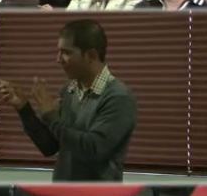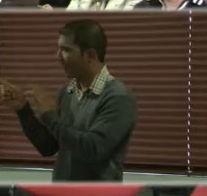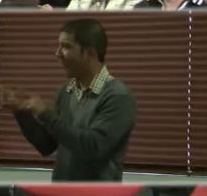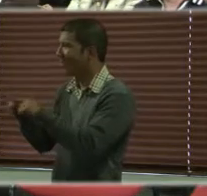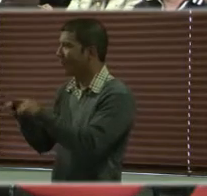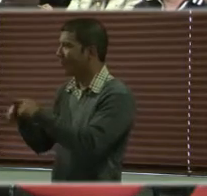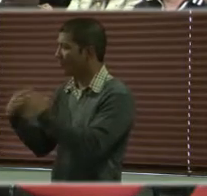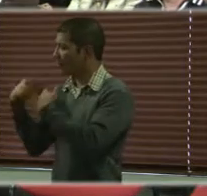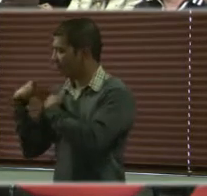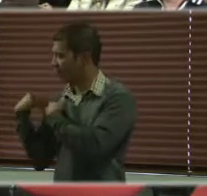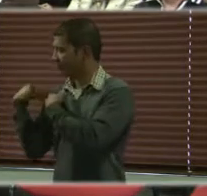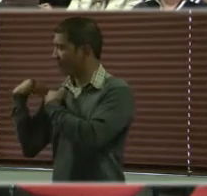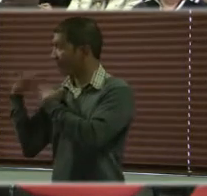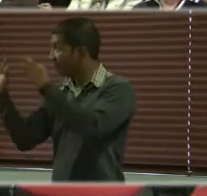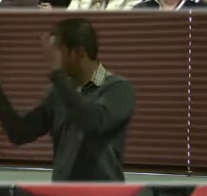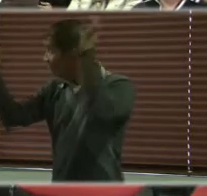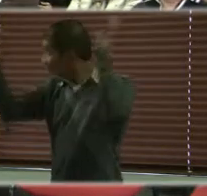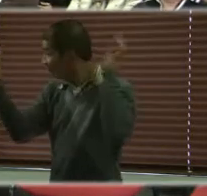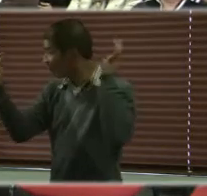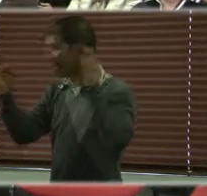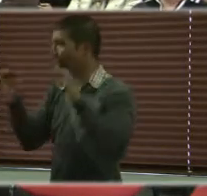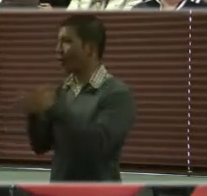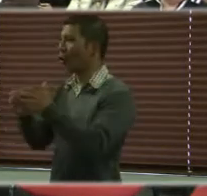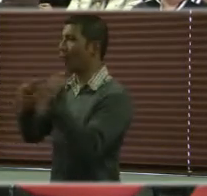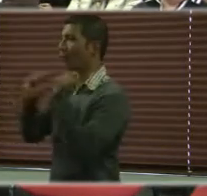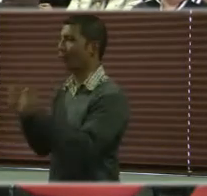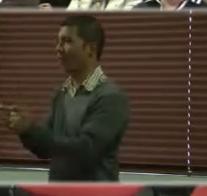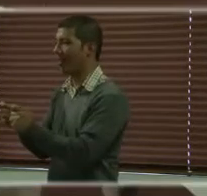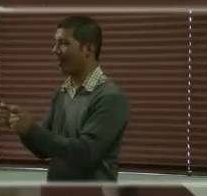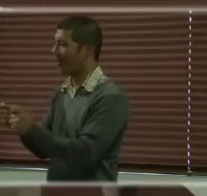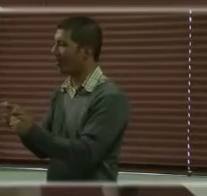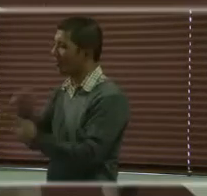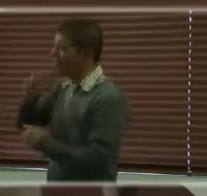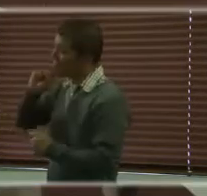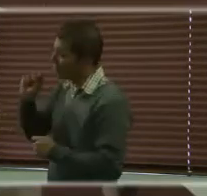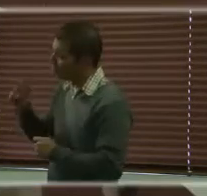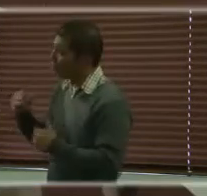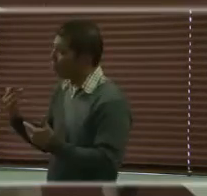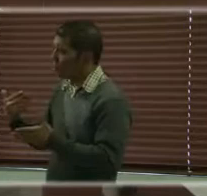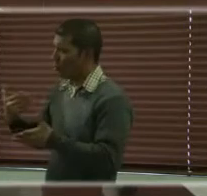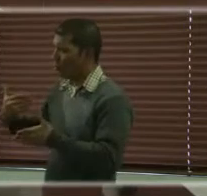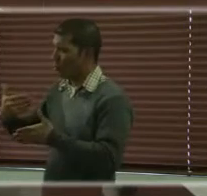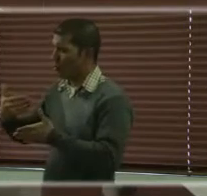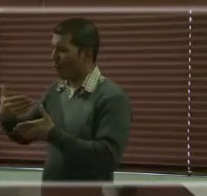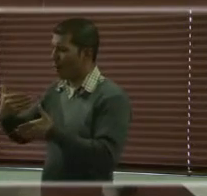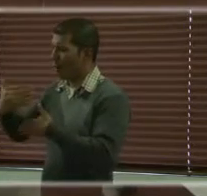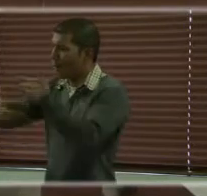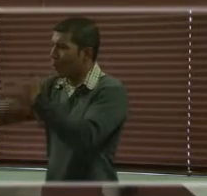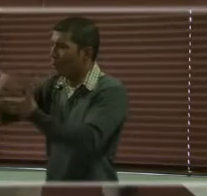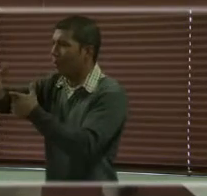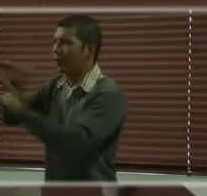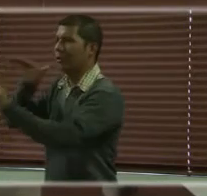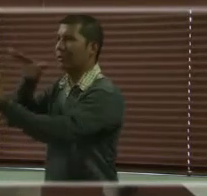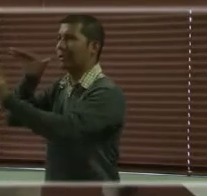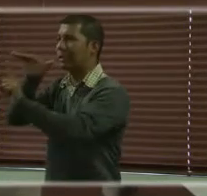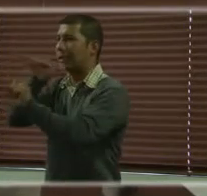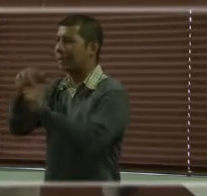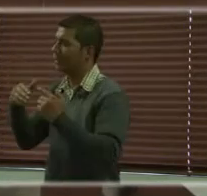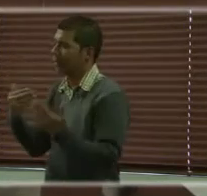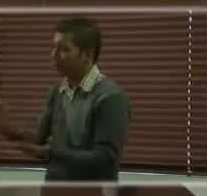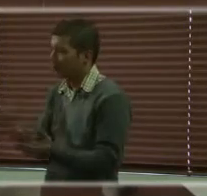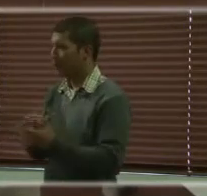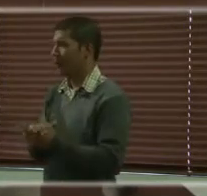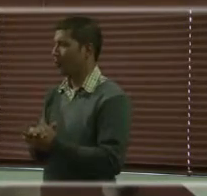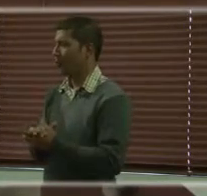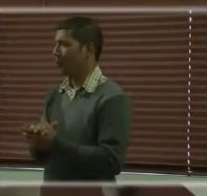cómo funciona el proceso de incidencia que funciones tiene el comité de Cuál es la son